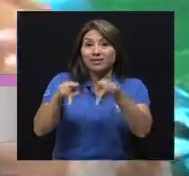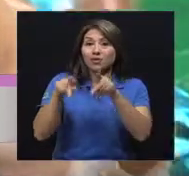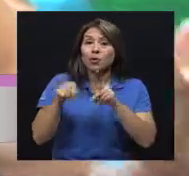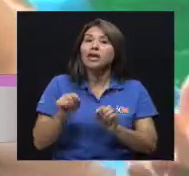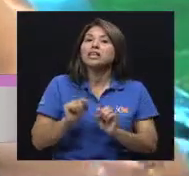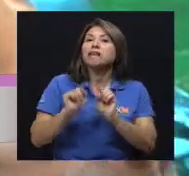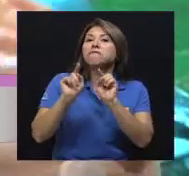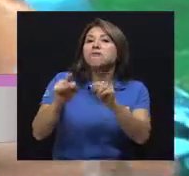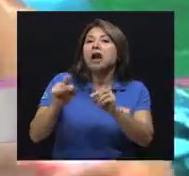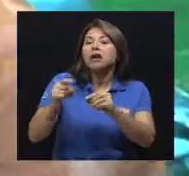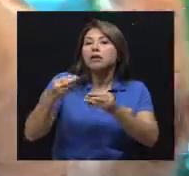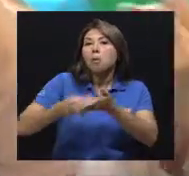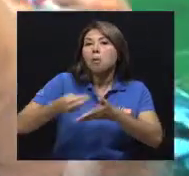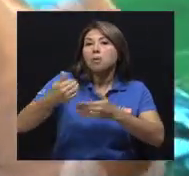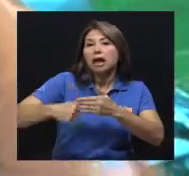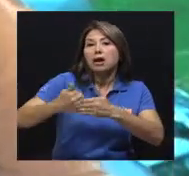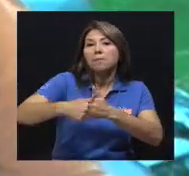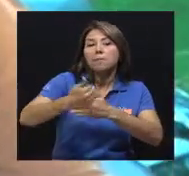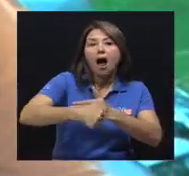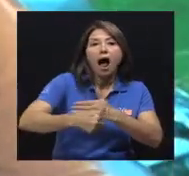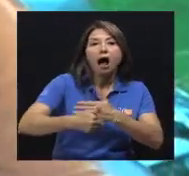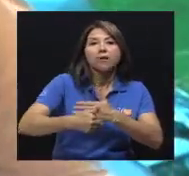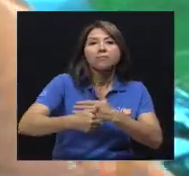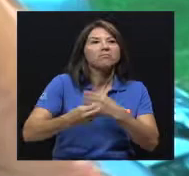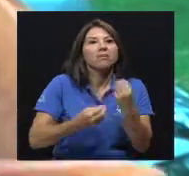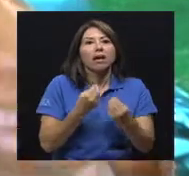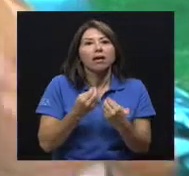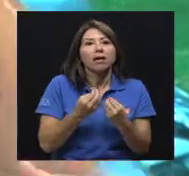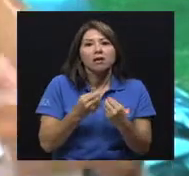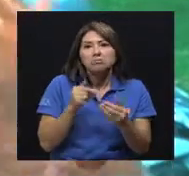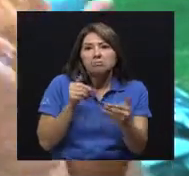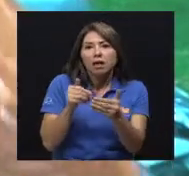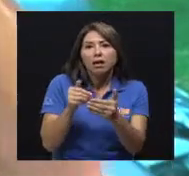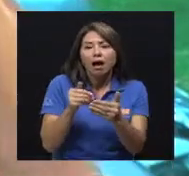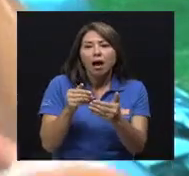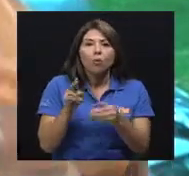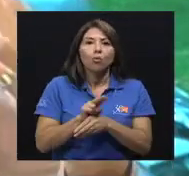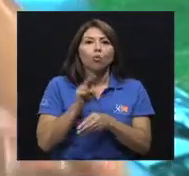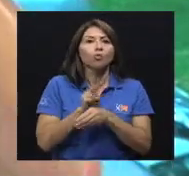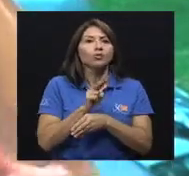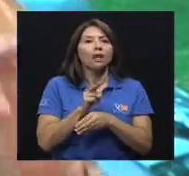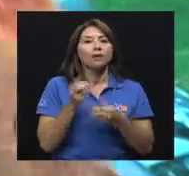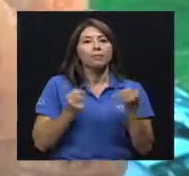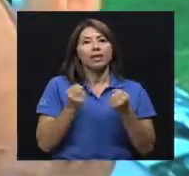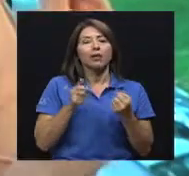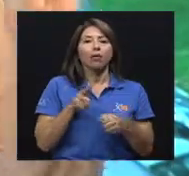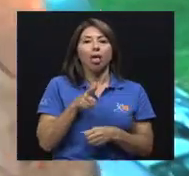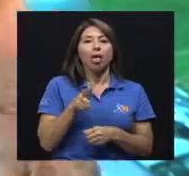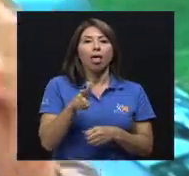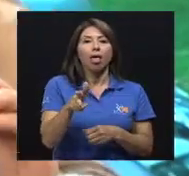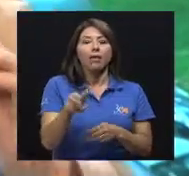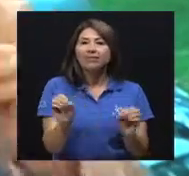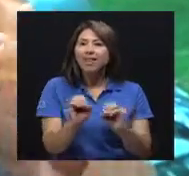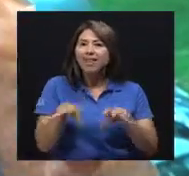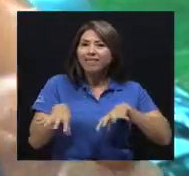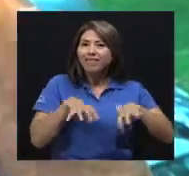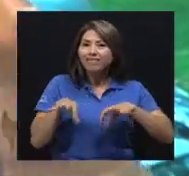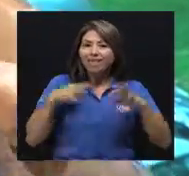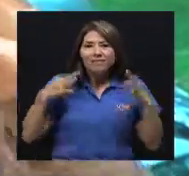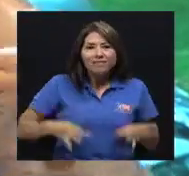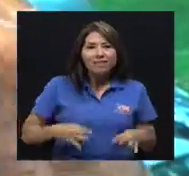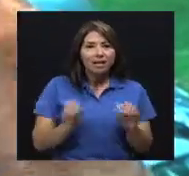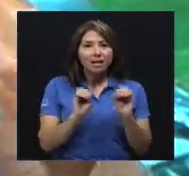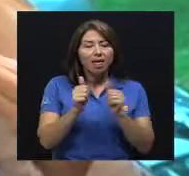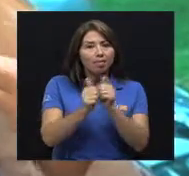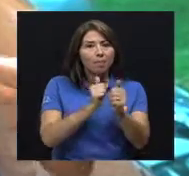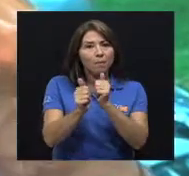o comprar el pan o el diario van siempre en vehículo, ¿verdad? Nunca esa actividad física, ese deporte, con ejemplos como esos ya nos